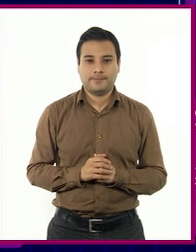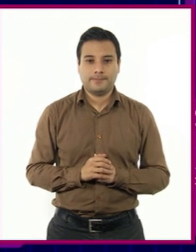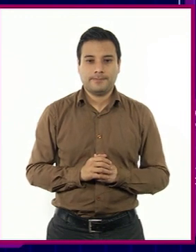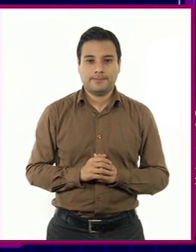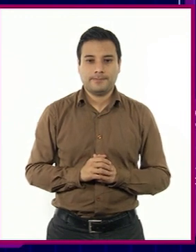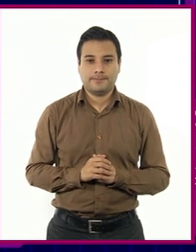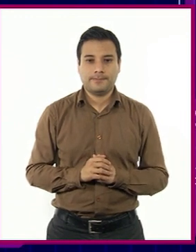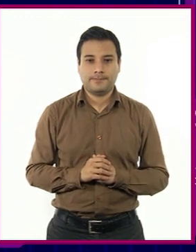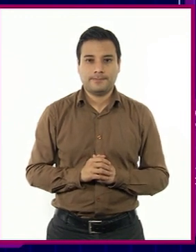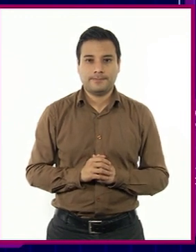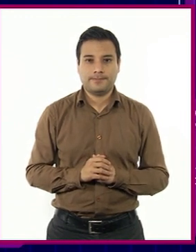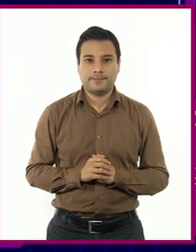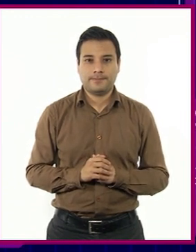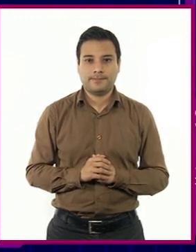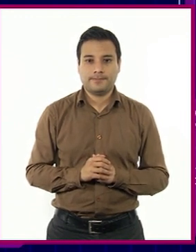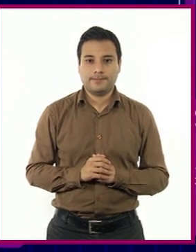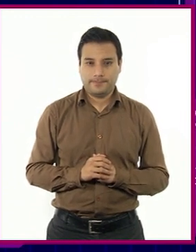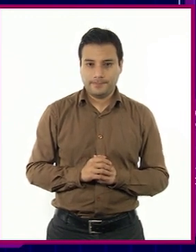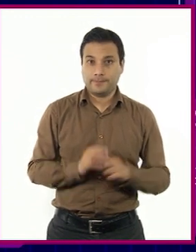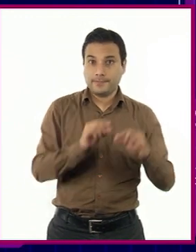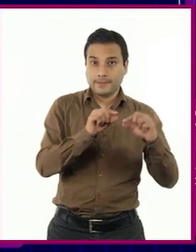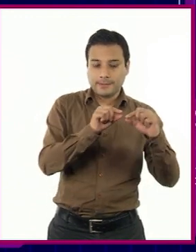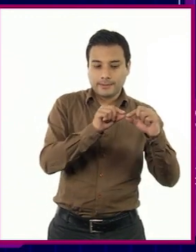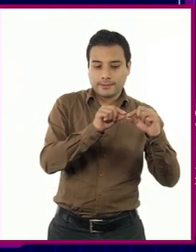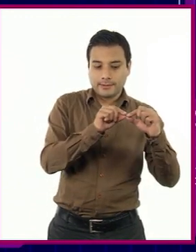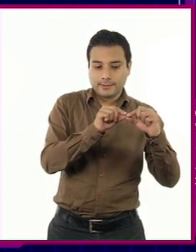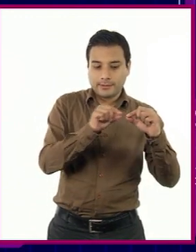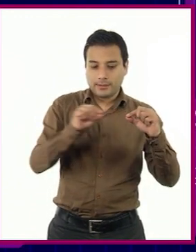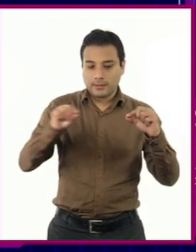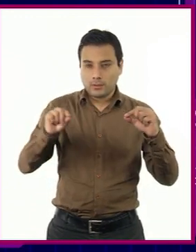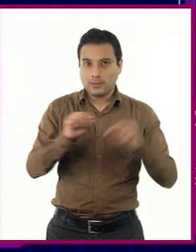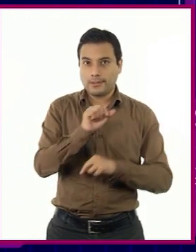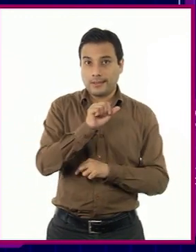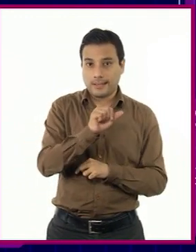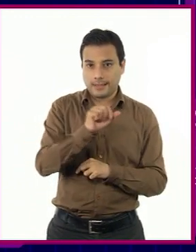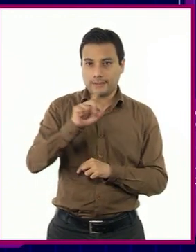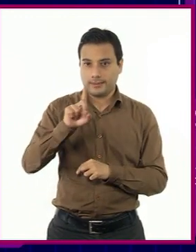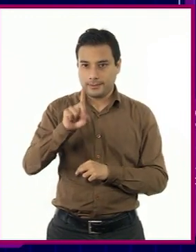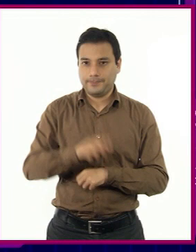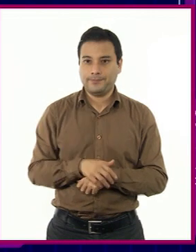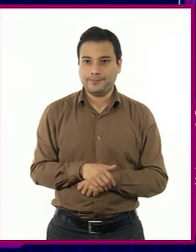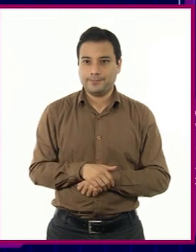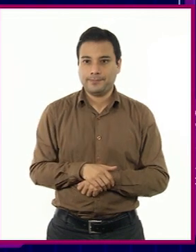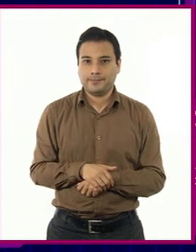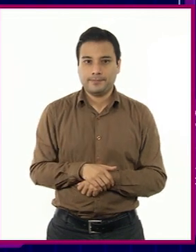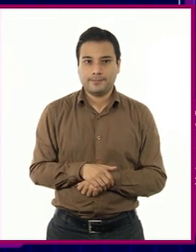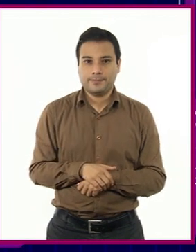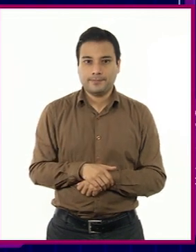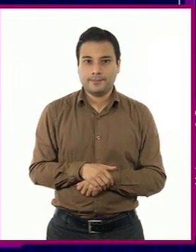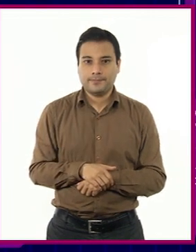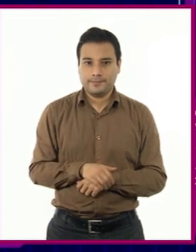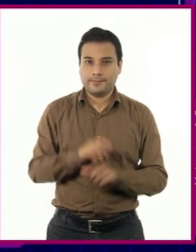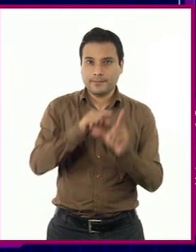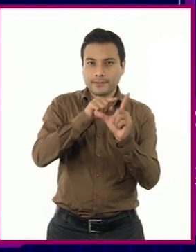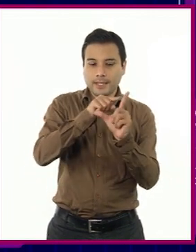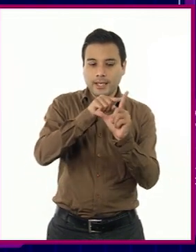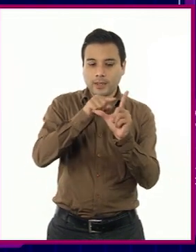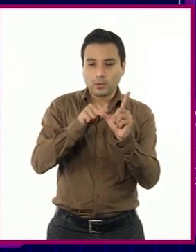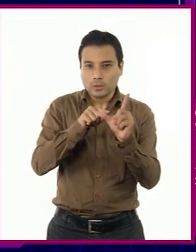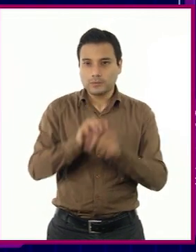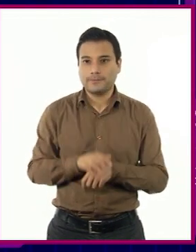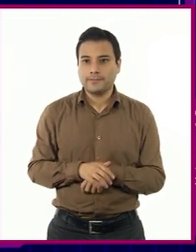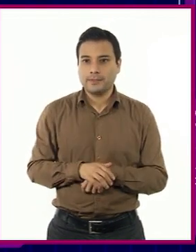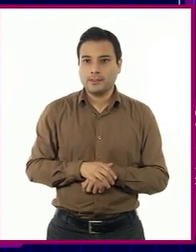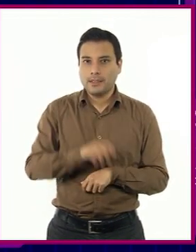ACDB con diagonal AD. Llamemos X, Y, Z y W a los